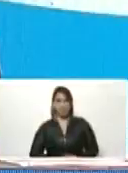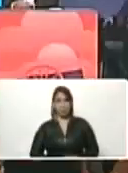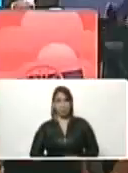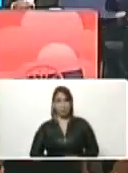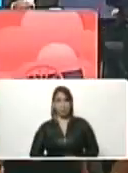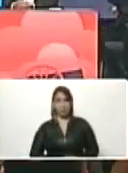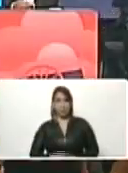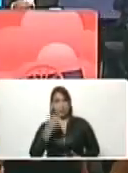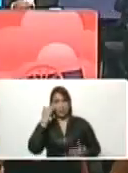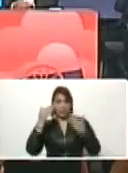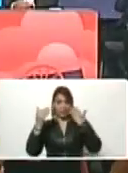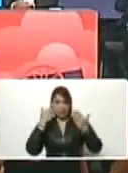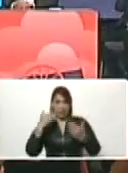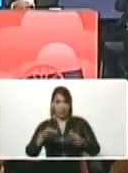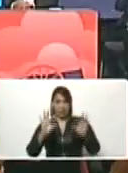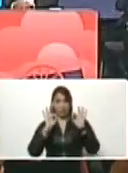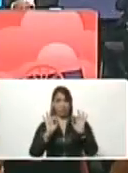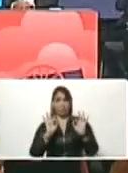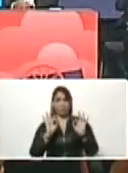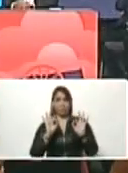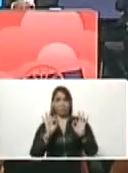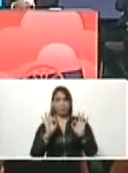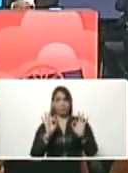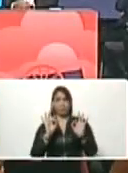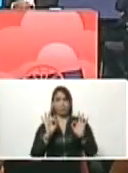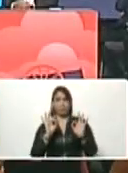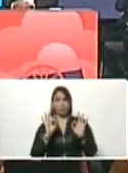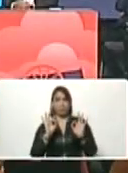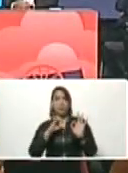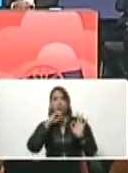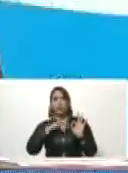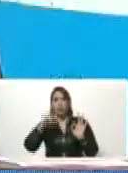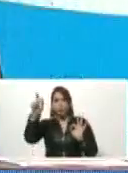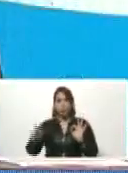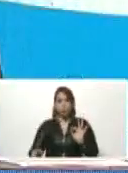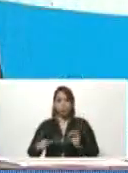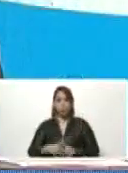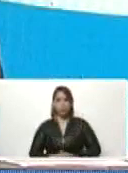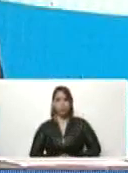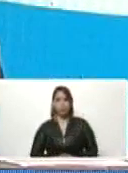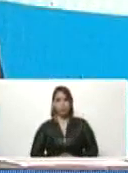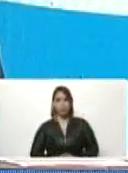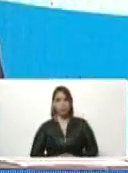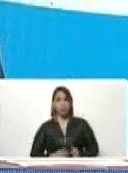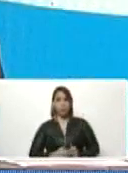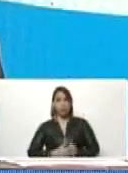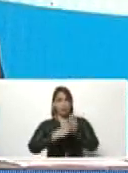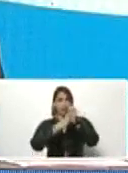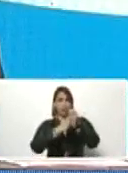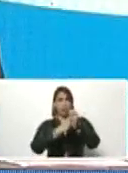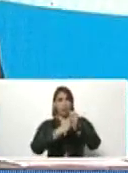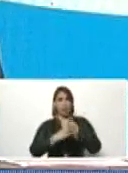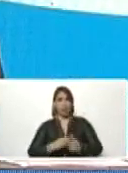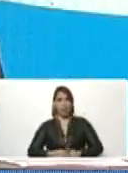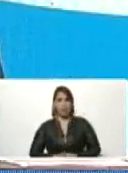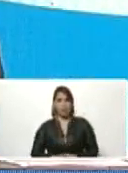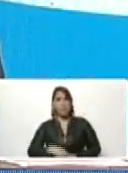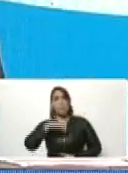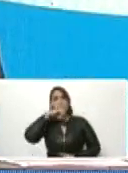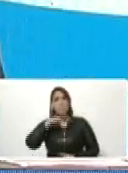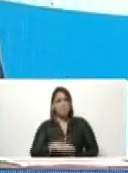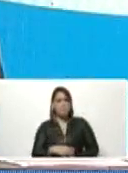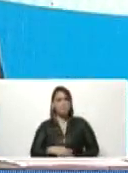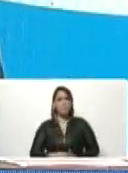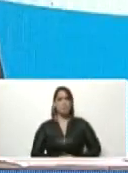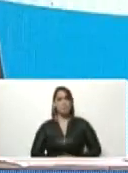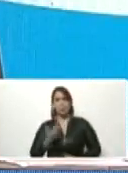Quiero saludar de manera muy especial a un historiador que es el líder de esta historia